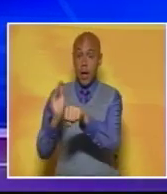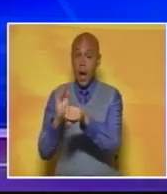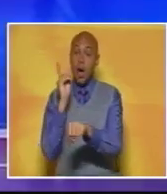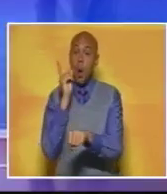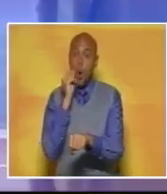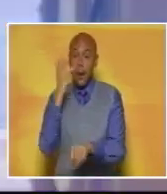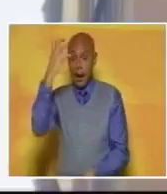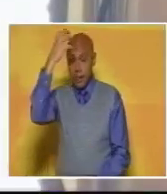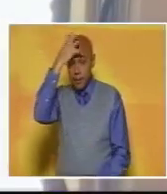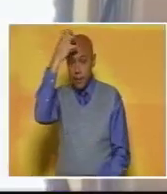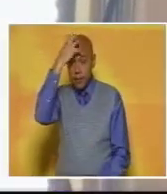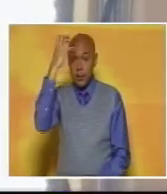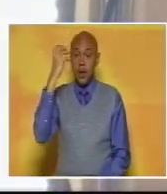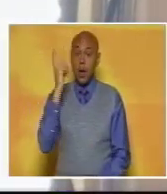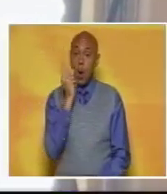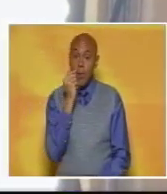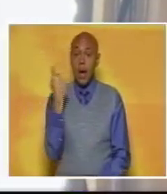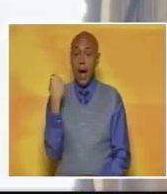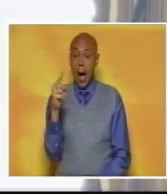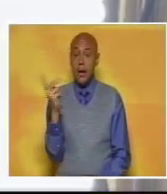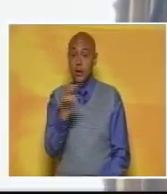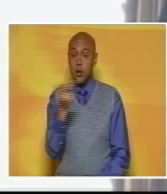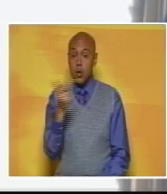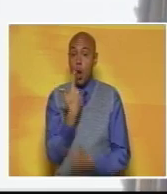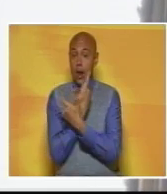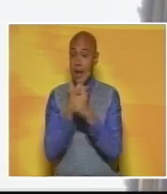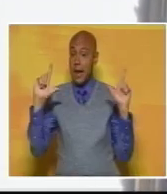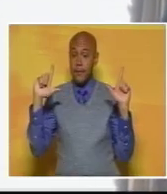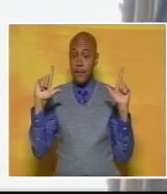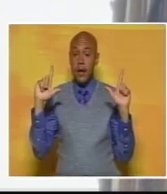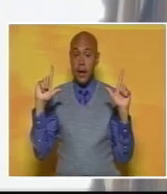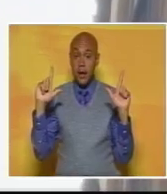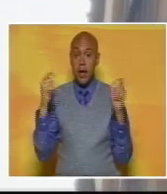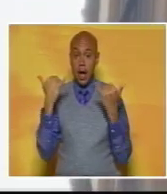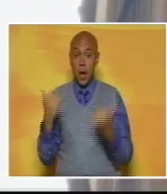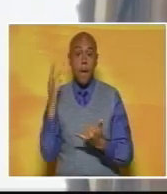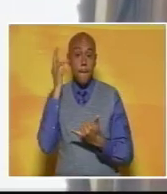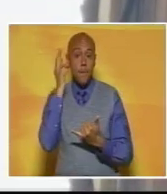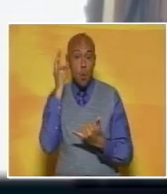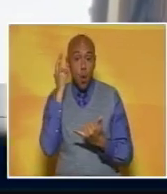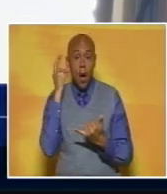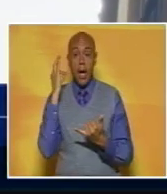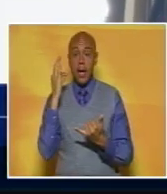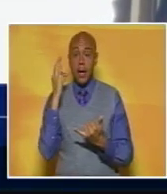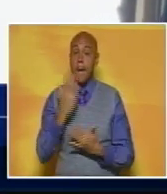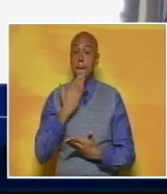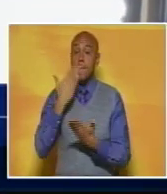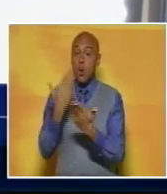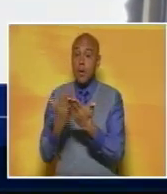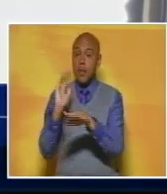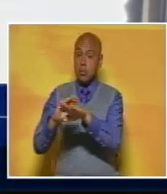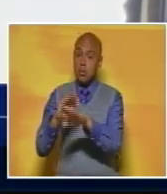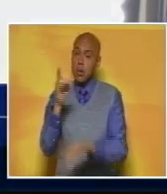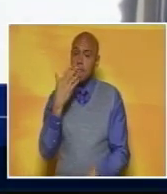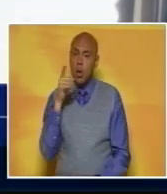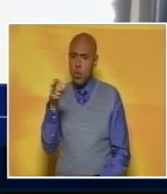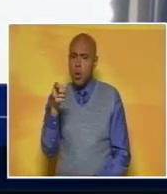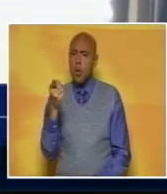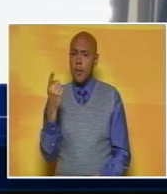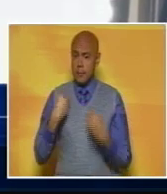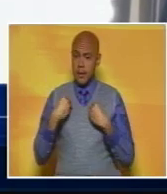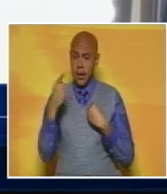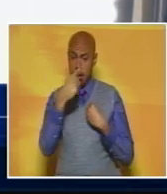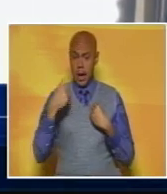Meghan. Ahora que son totalmente libres de las funciones reales, Madonna le hizo la propuesta a Harry de que no se mudara a